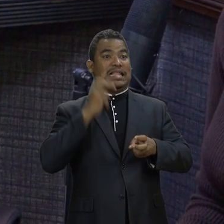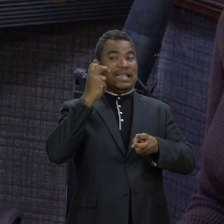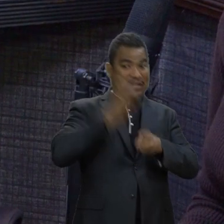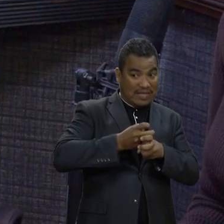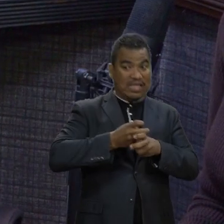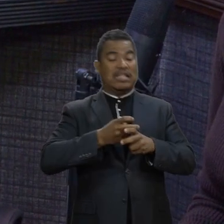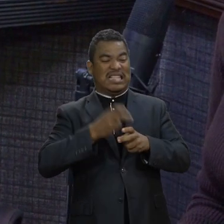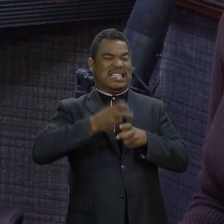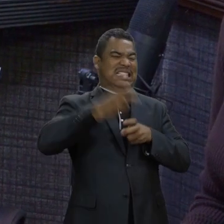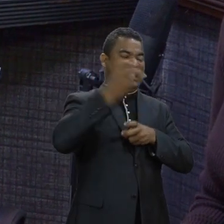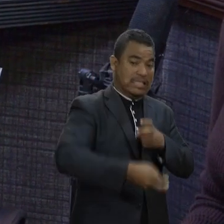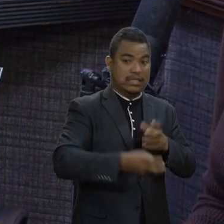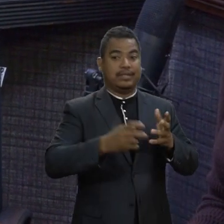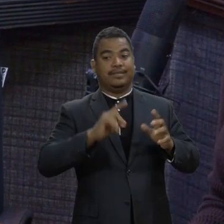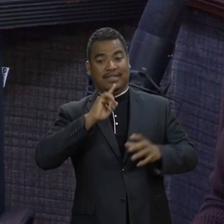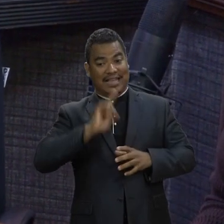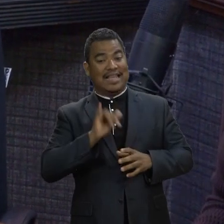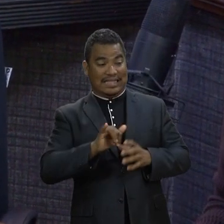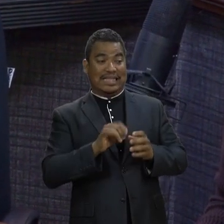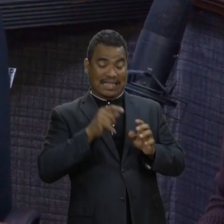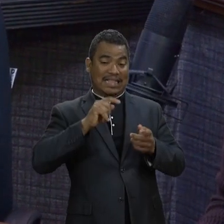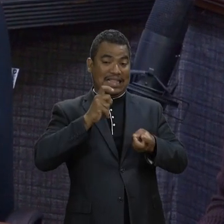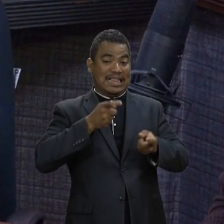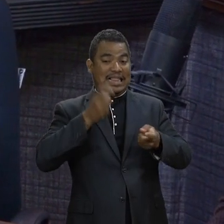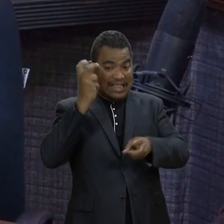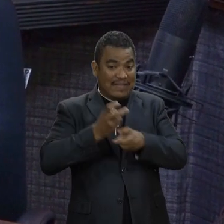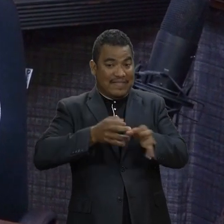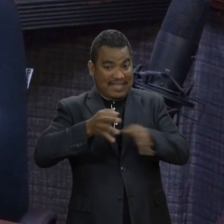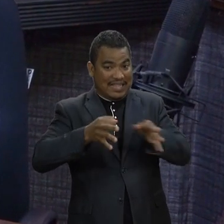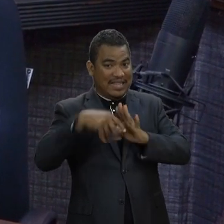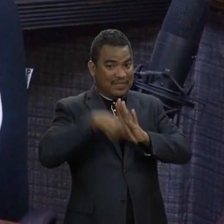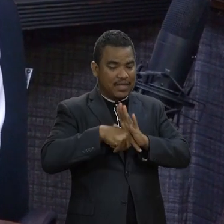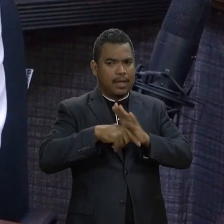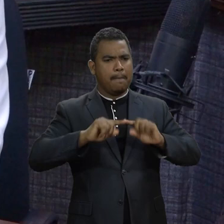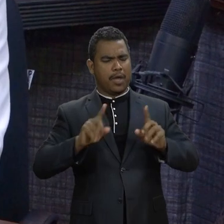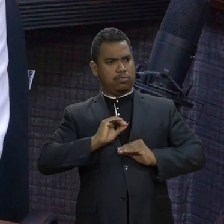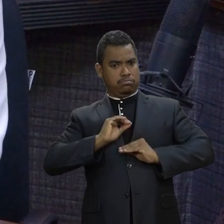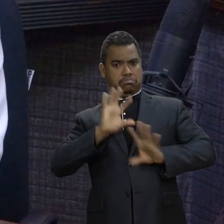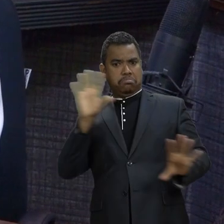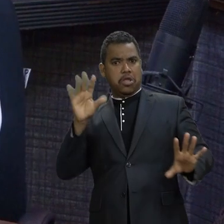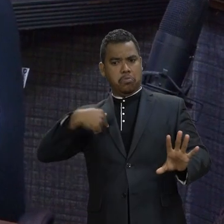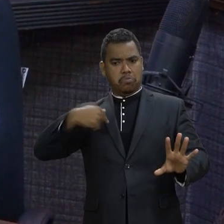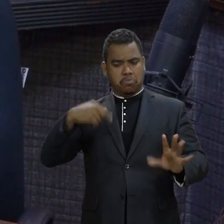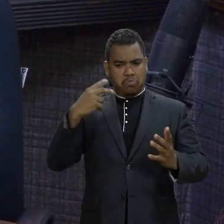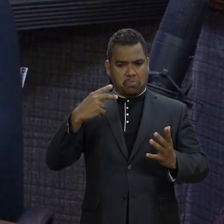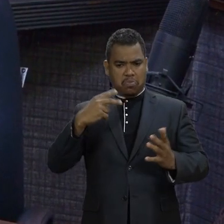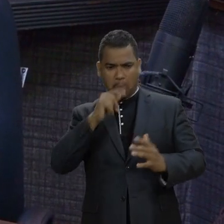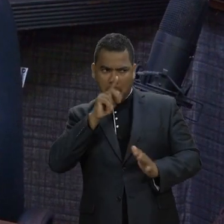de lograr que la gente entienda que cuando hago un trabajo, puedo que me equivoque, pero no lo